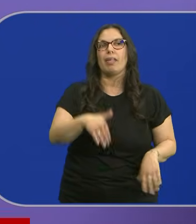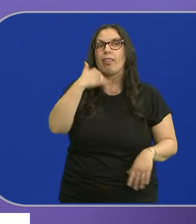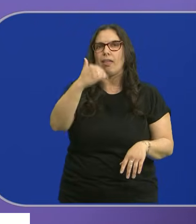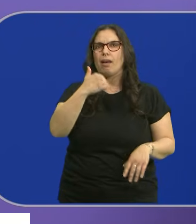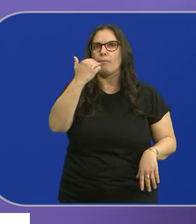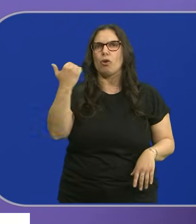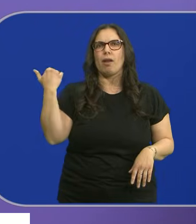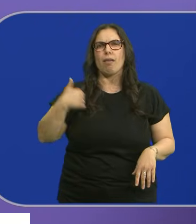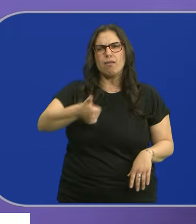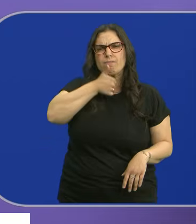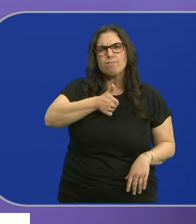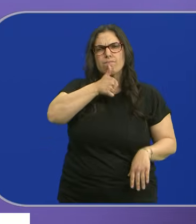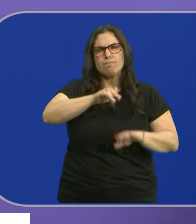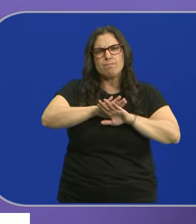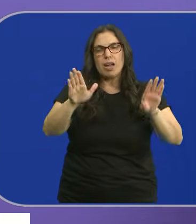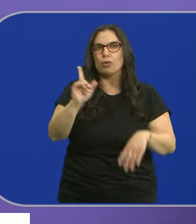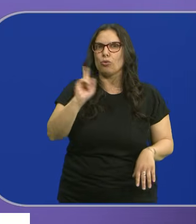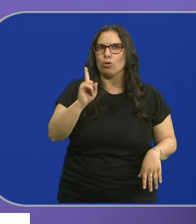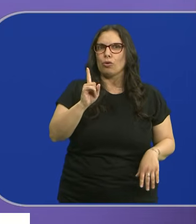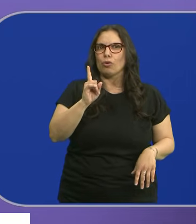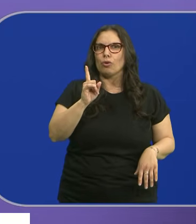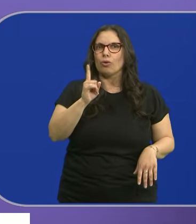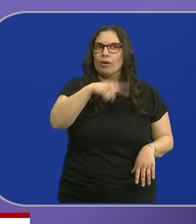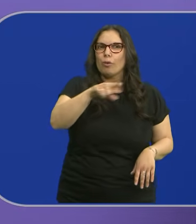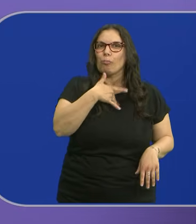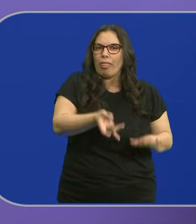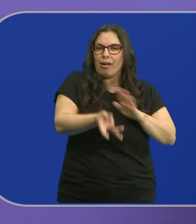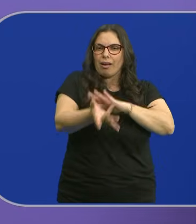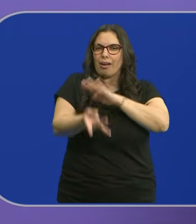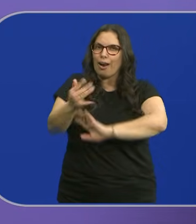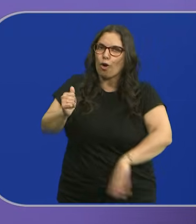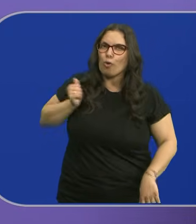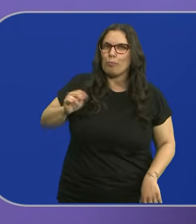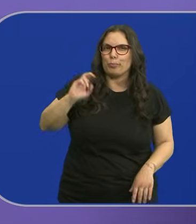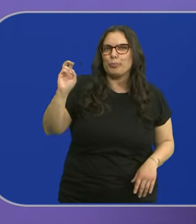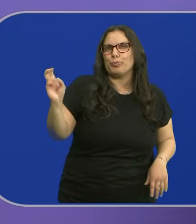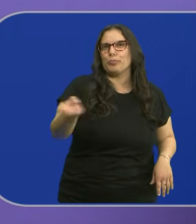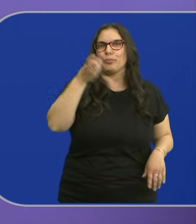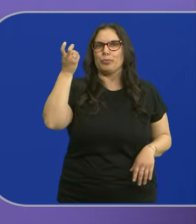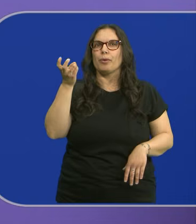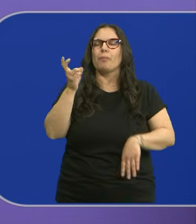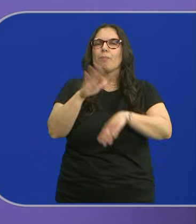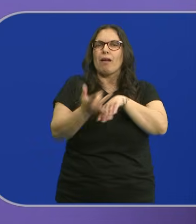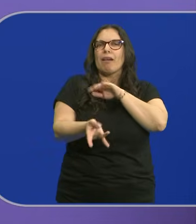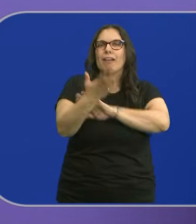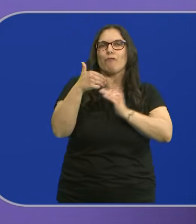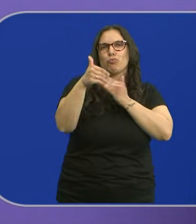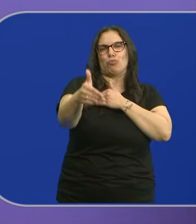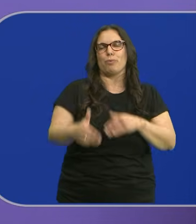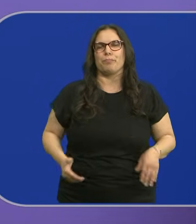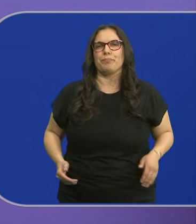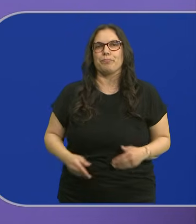está condenada a resistir, sino llamada a crear oportunidades y a crear